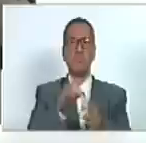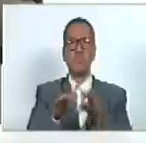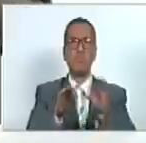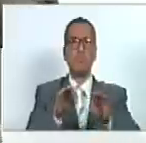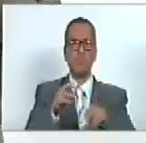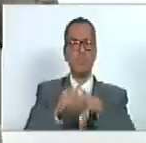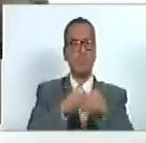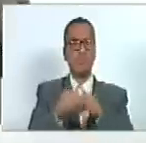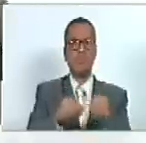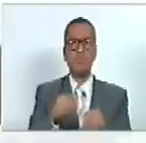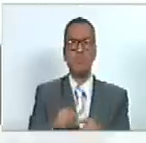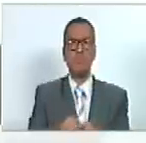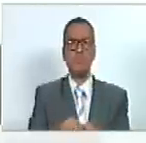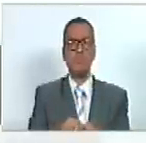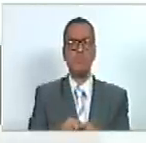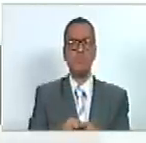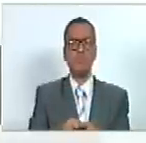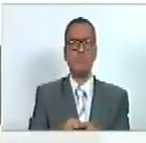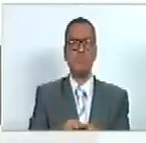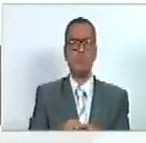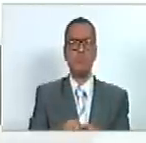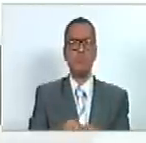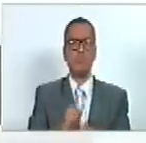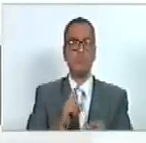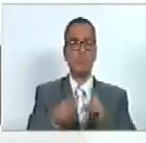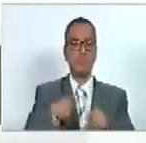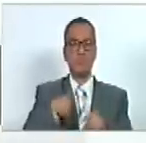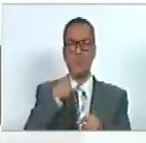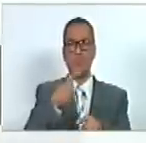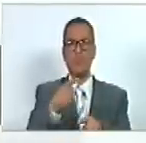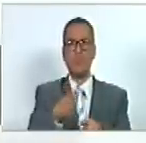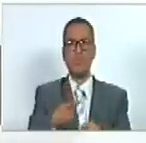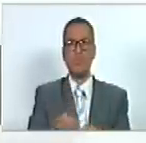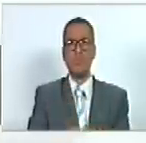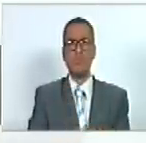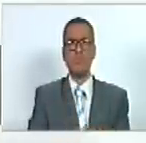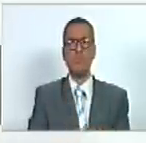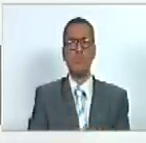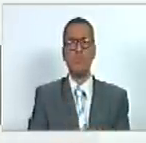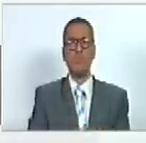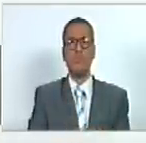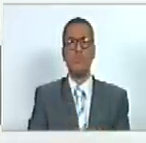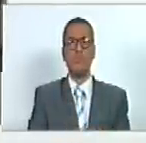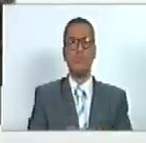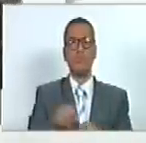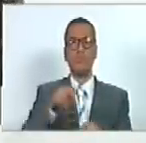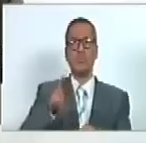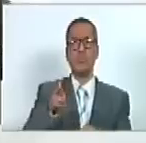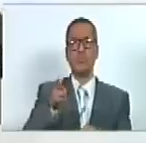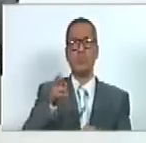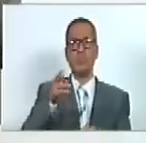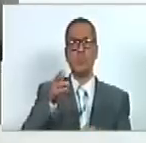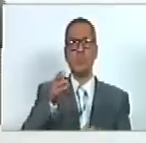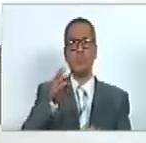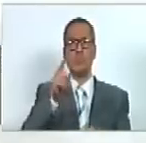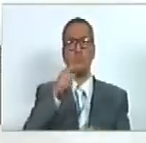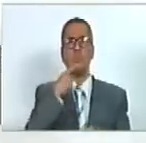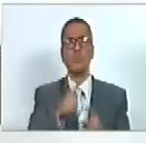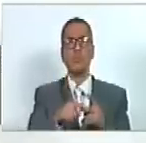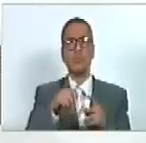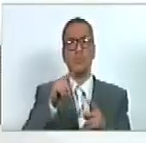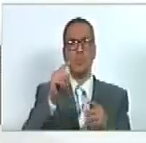no cometiera. Como alguna vez le escuché decir a Henry Ramos Alup sobre Antonio